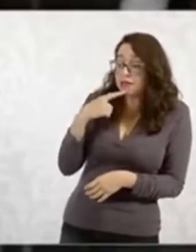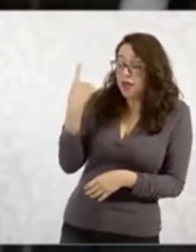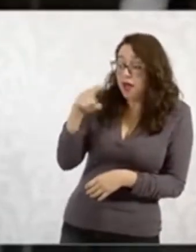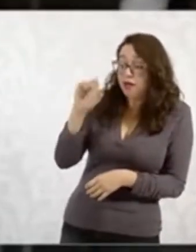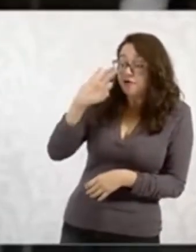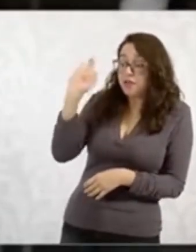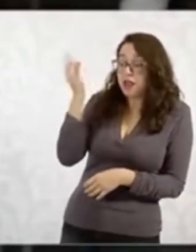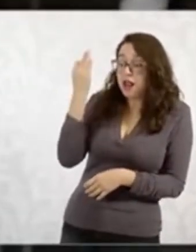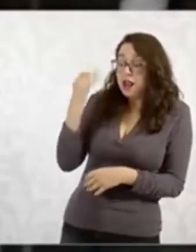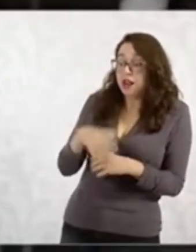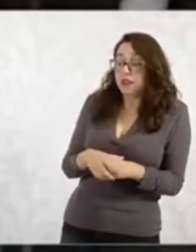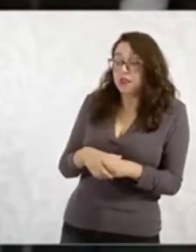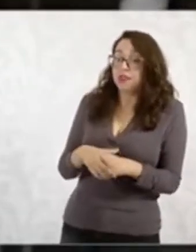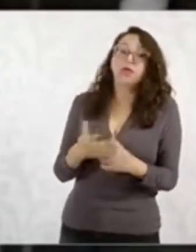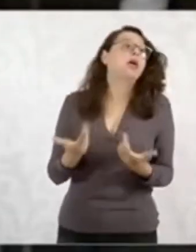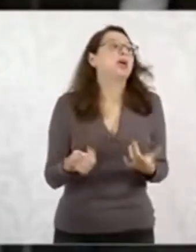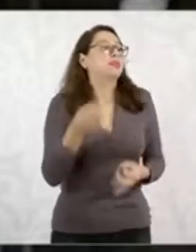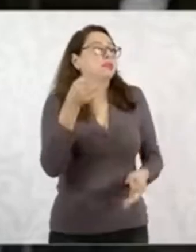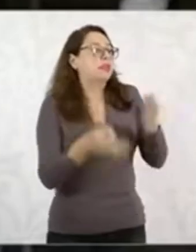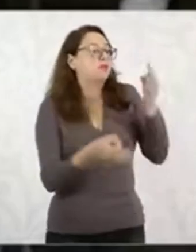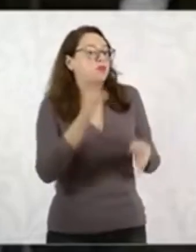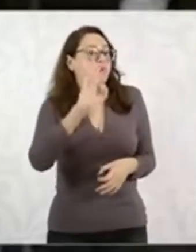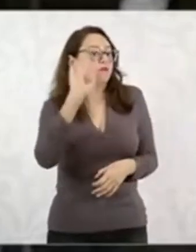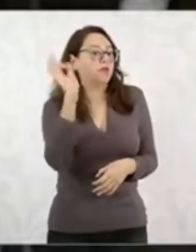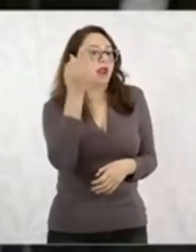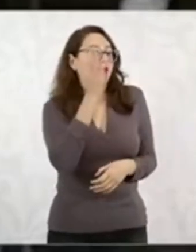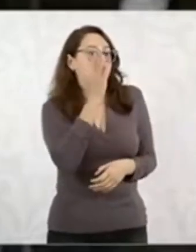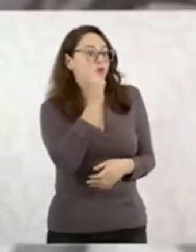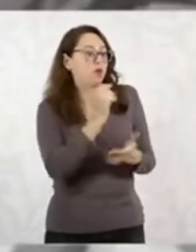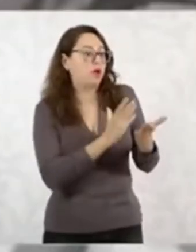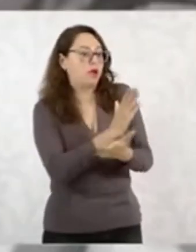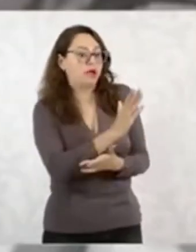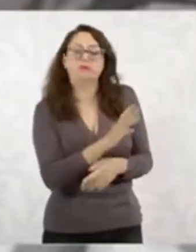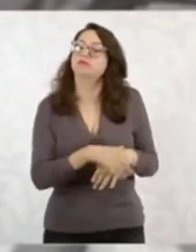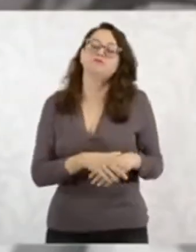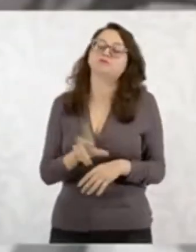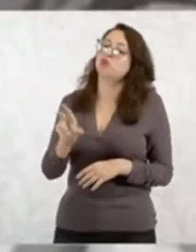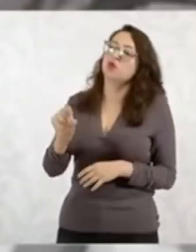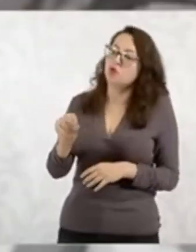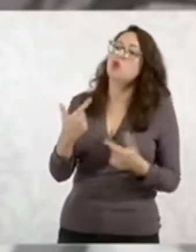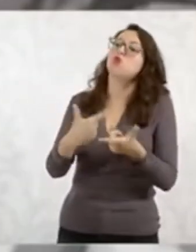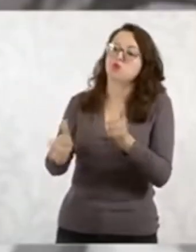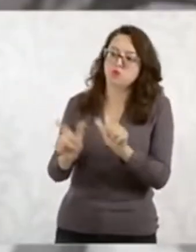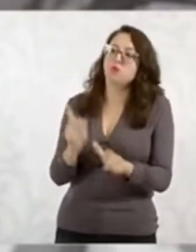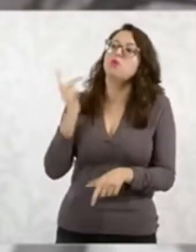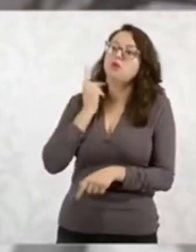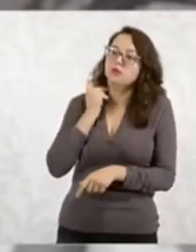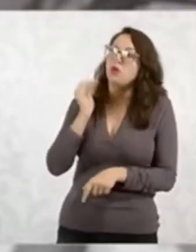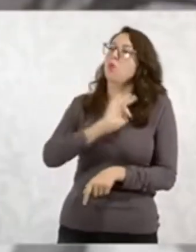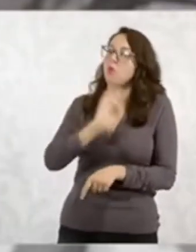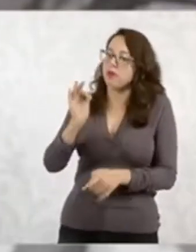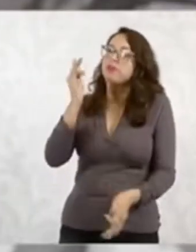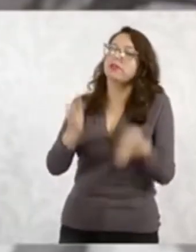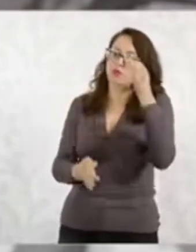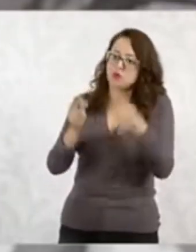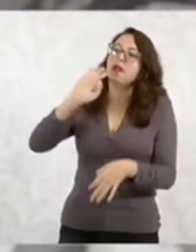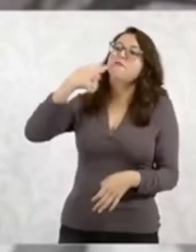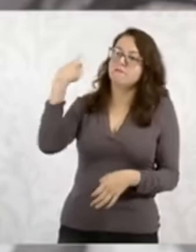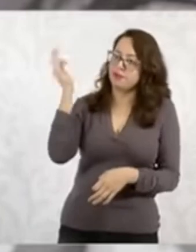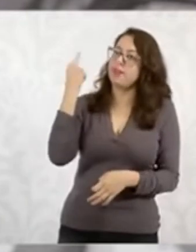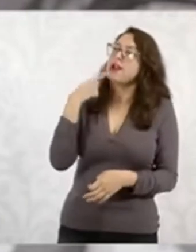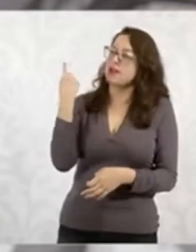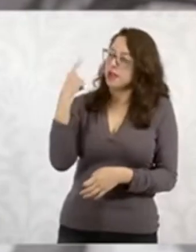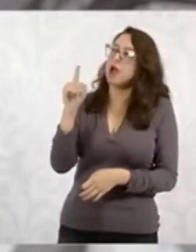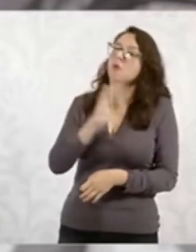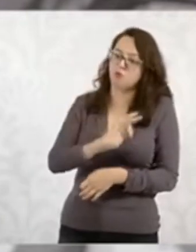el Tribunal Electoral Federal pues tampoco puede brincar la No, conclusión un que puede partido dar la político Tribunal podría Local. haber presentado una queja ante el